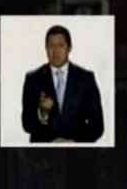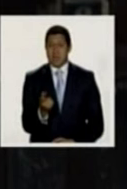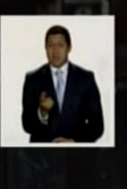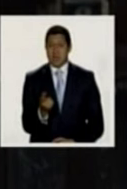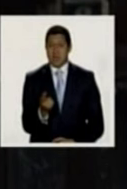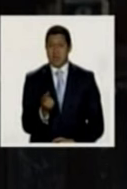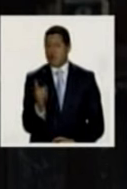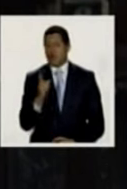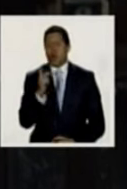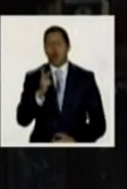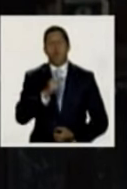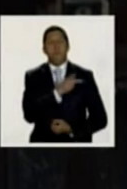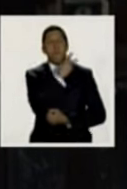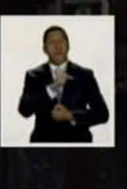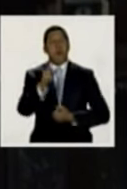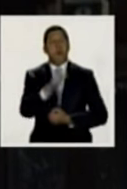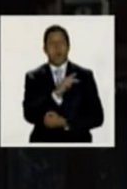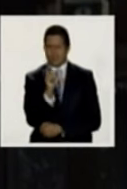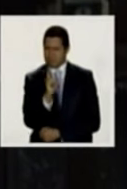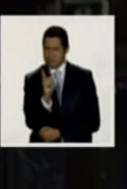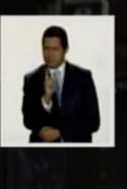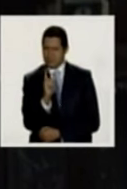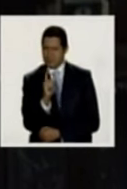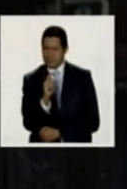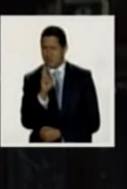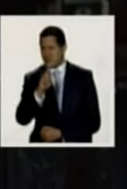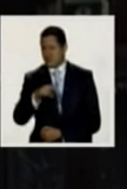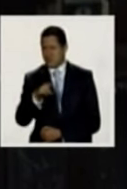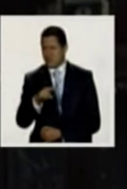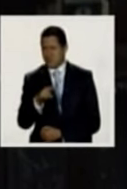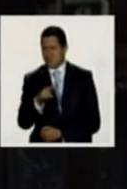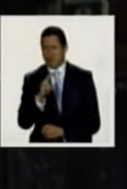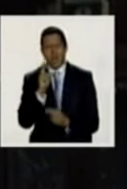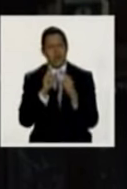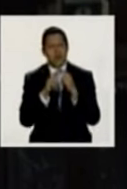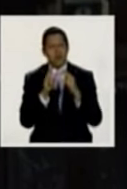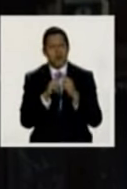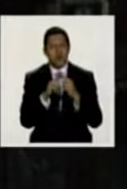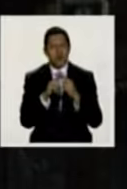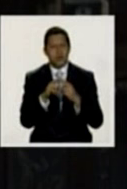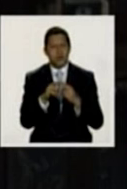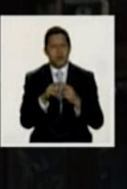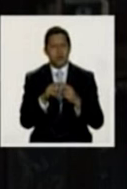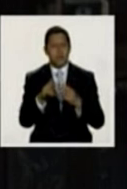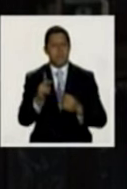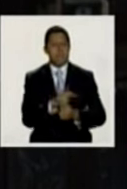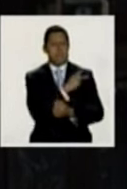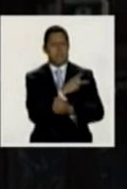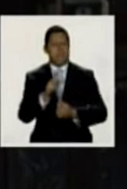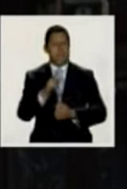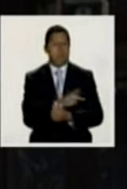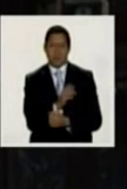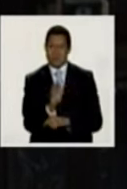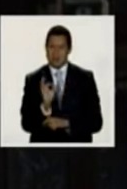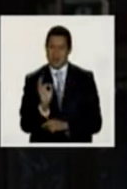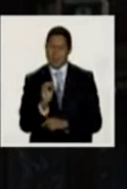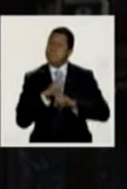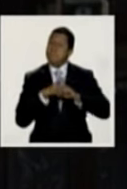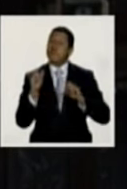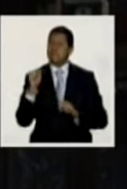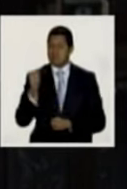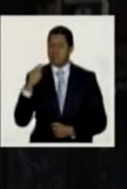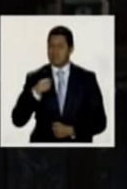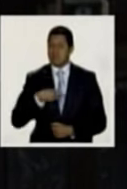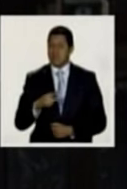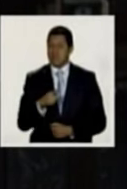aunque no era poeta propiamente, porque nunca se le vio o se le conoce ningún verso, pero sí